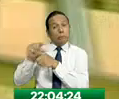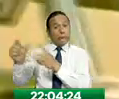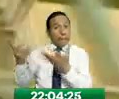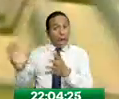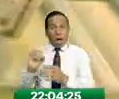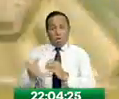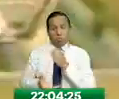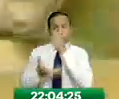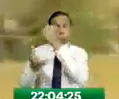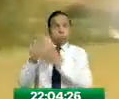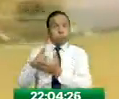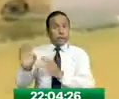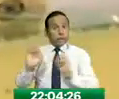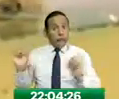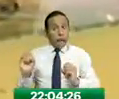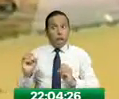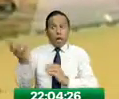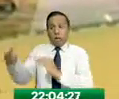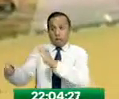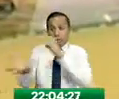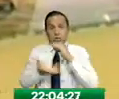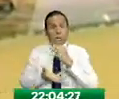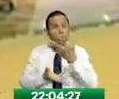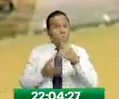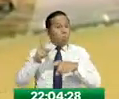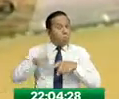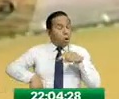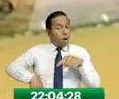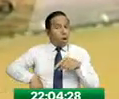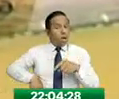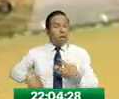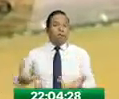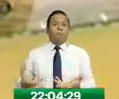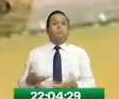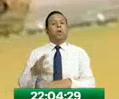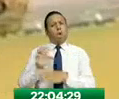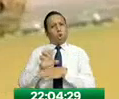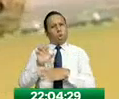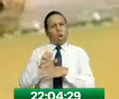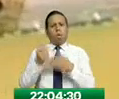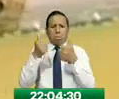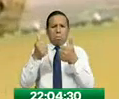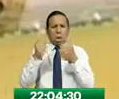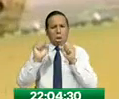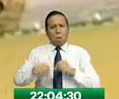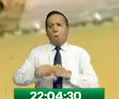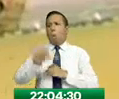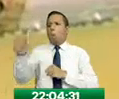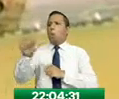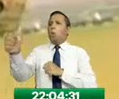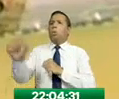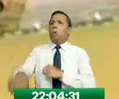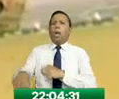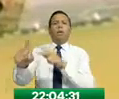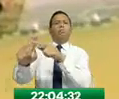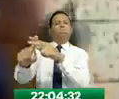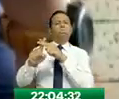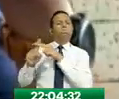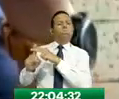bonos. Puesto que así Ecuador podrá acceder a otros créditos. Si yo estoy buscando una reestructura